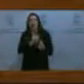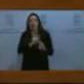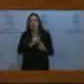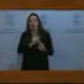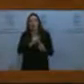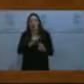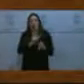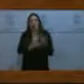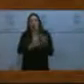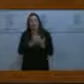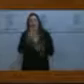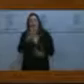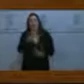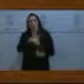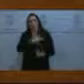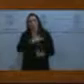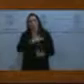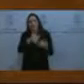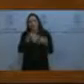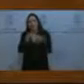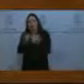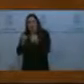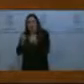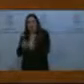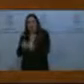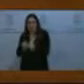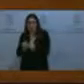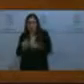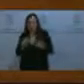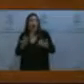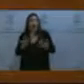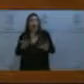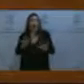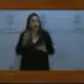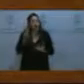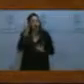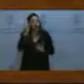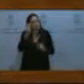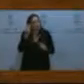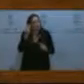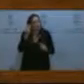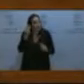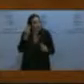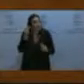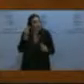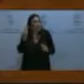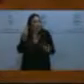Federación Española de Municipios. Con lo cual, también me parecería